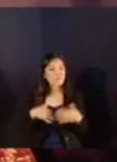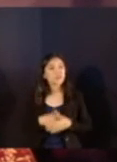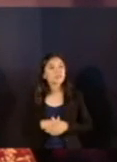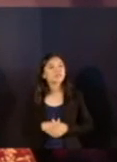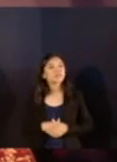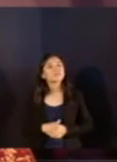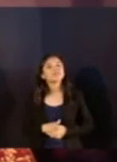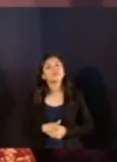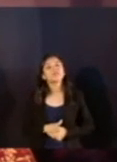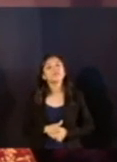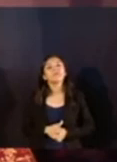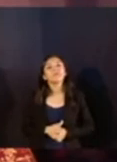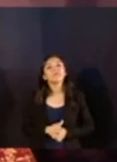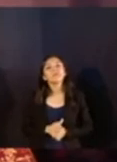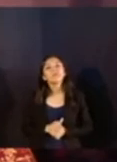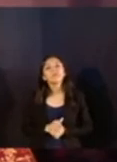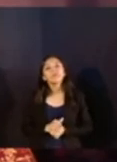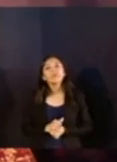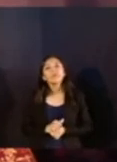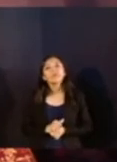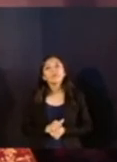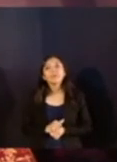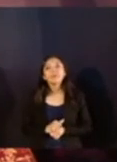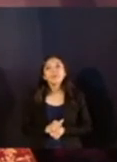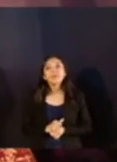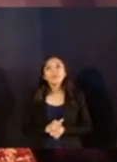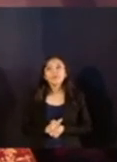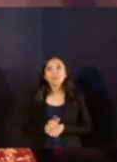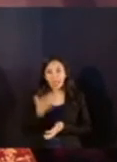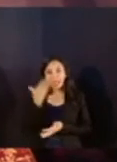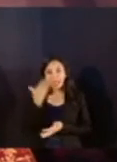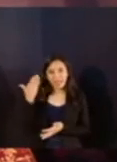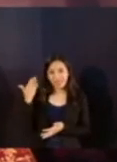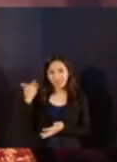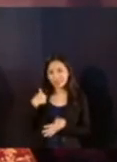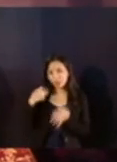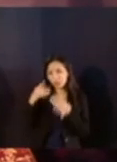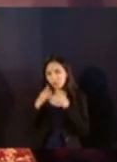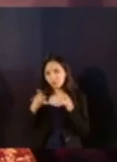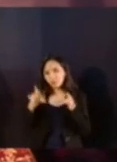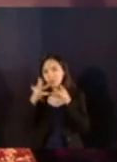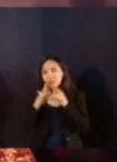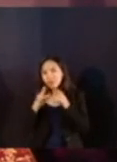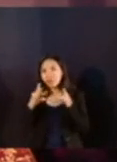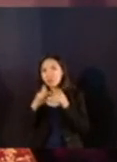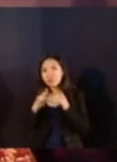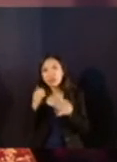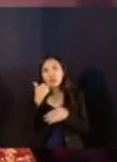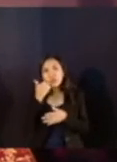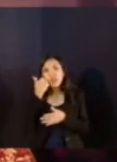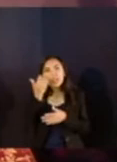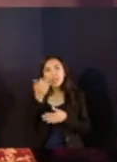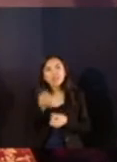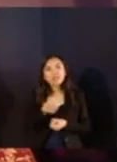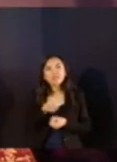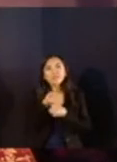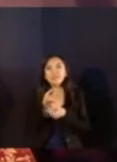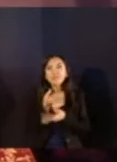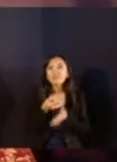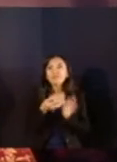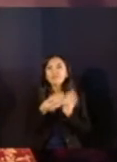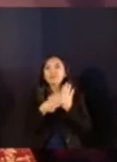Durante las palabras que les dirigí hace unos momentos, yo quise simplemente hacer una especie